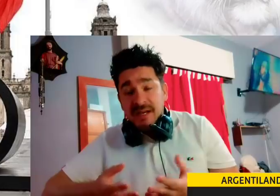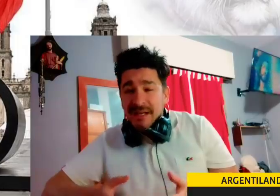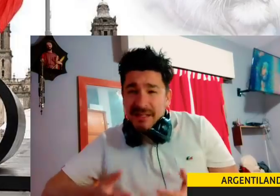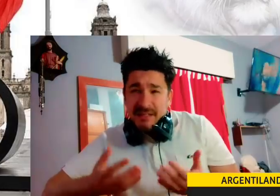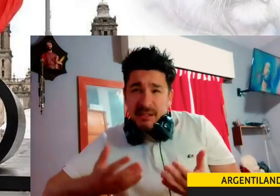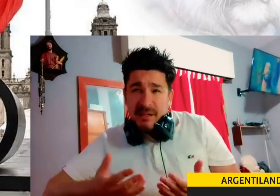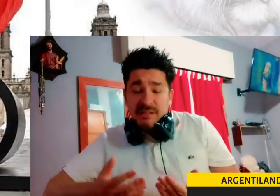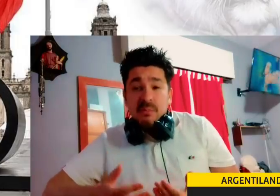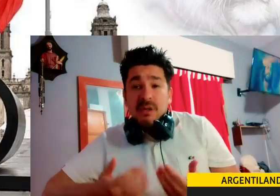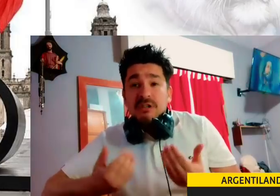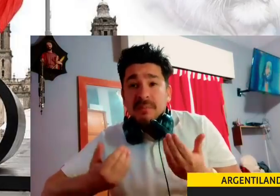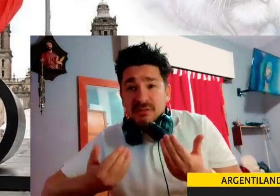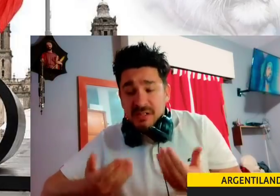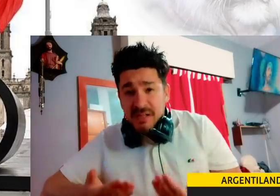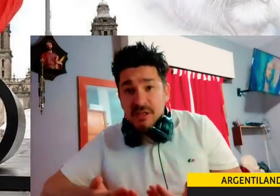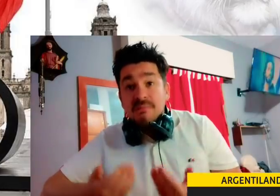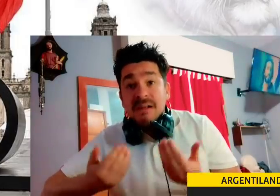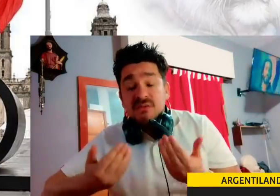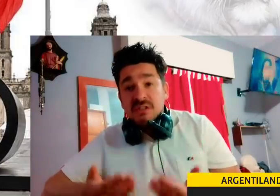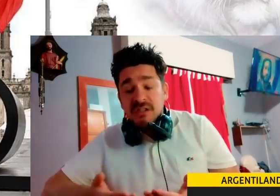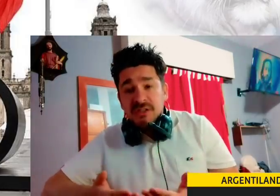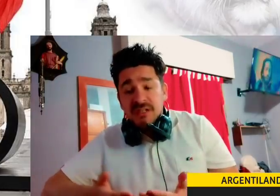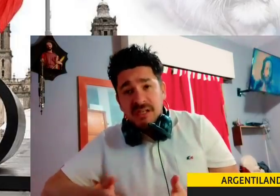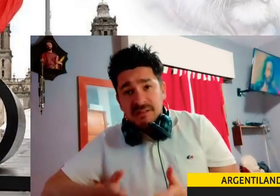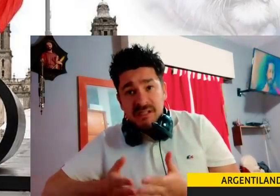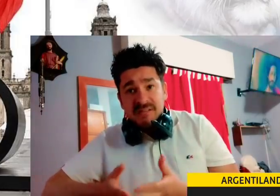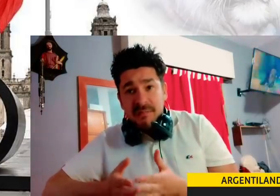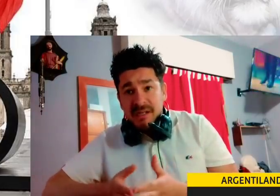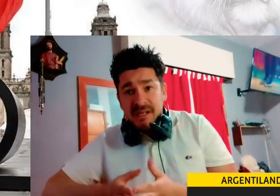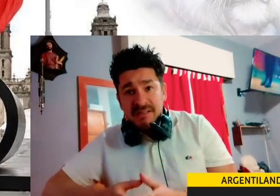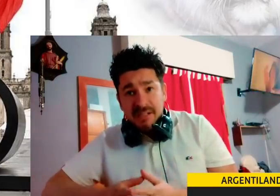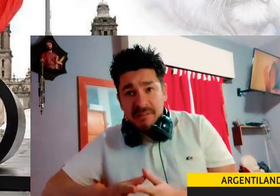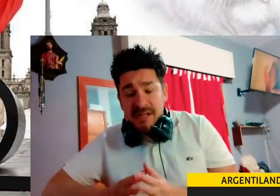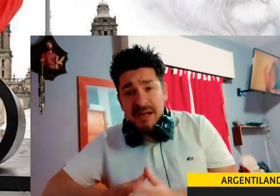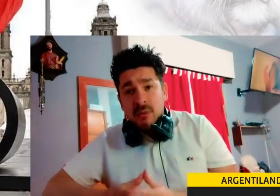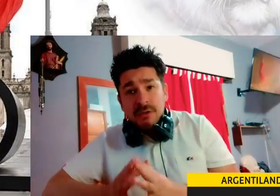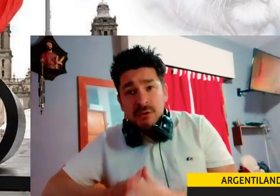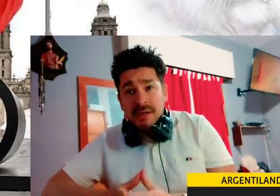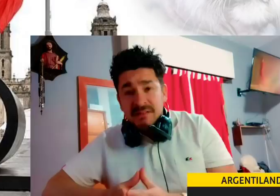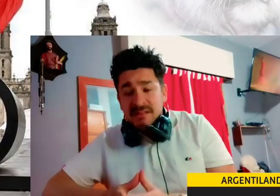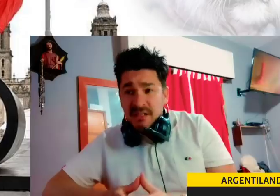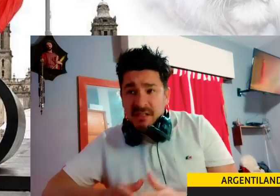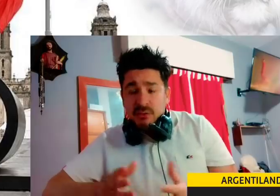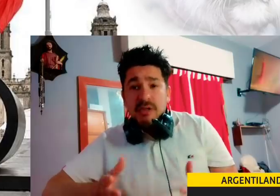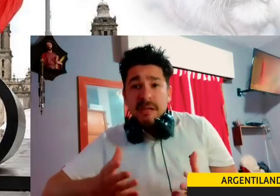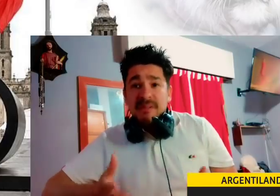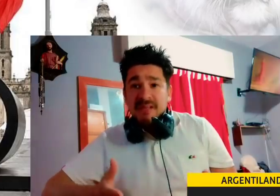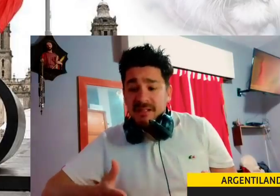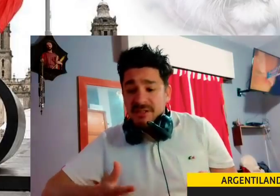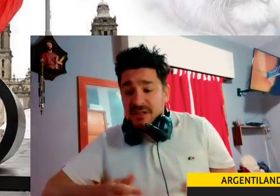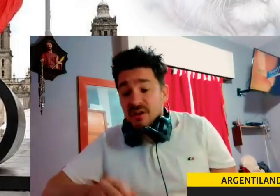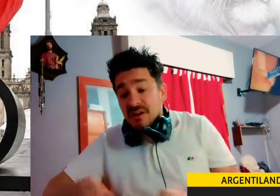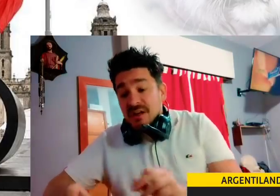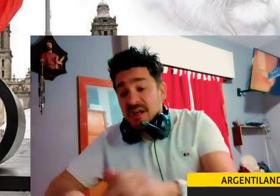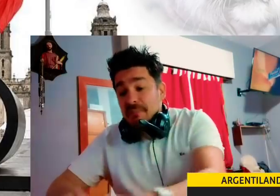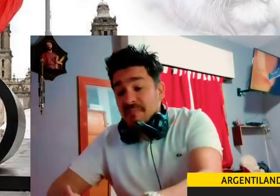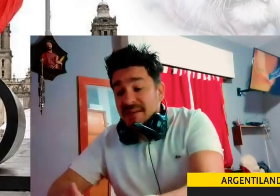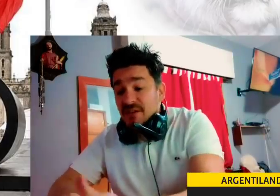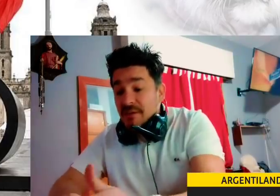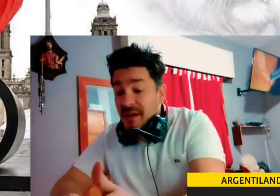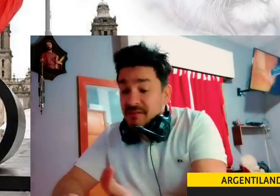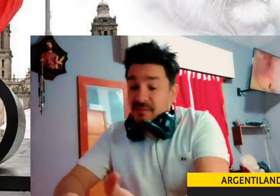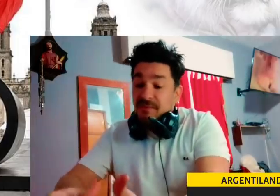sobre todo hoy en día, tenemos que ser un poquito más solidarios, más unidos, de esa manera se terminará cuanto antes toda esta pesadilla, ¿no?